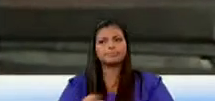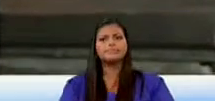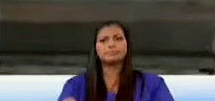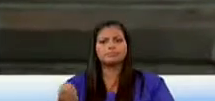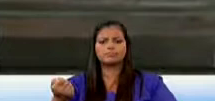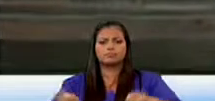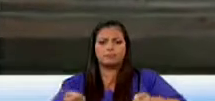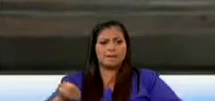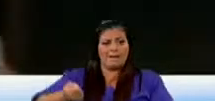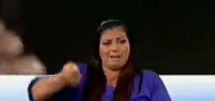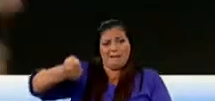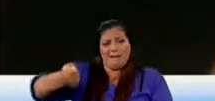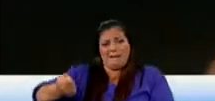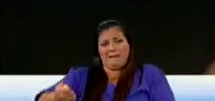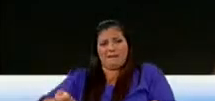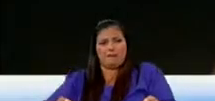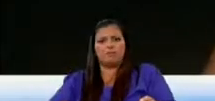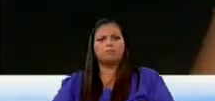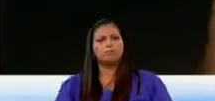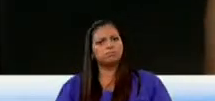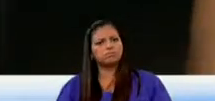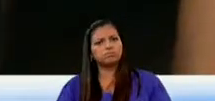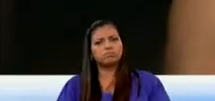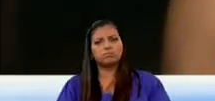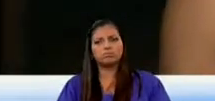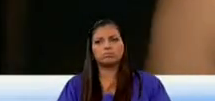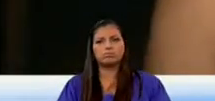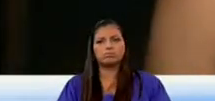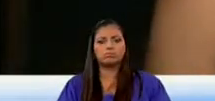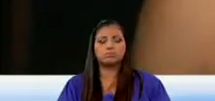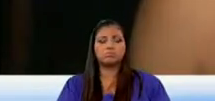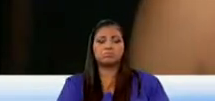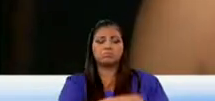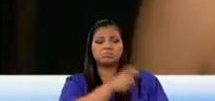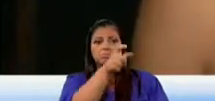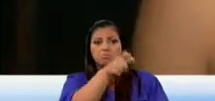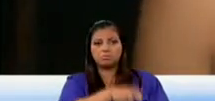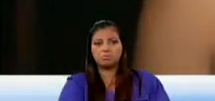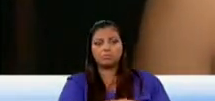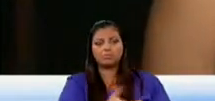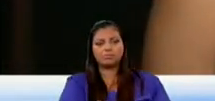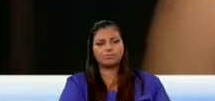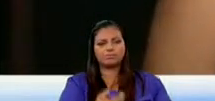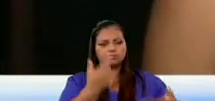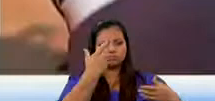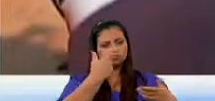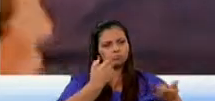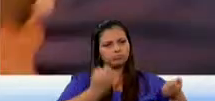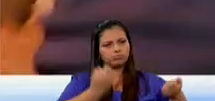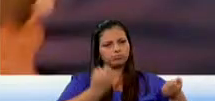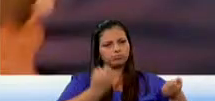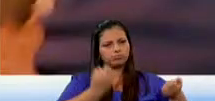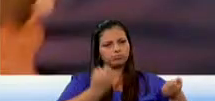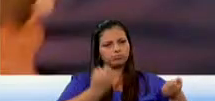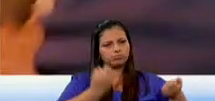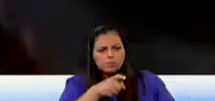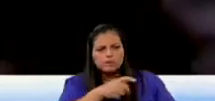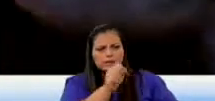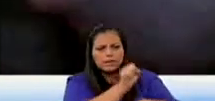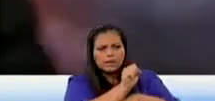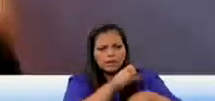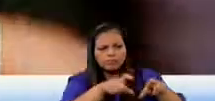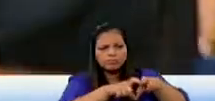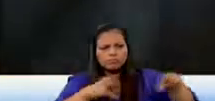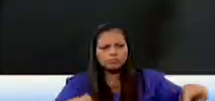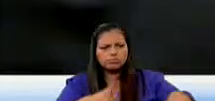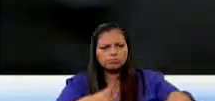posible para evitarlo. Ese señor parece que no es de la ciudad, porque la placa es de Tungurahua todavía.